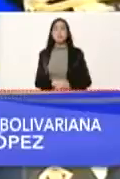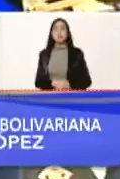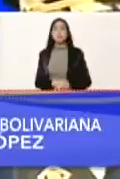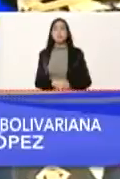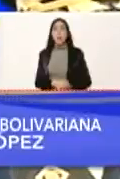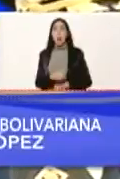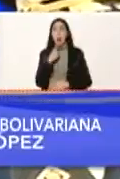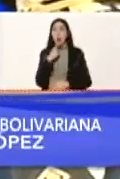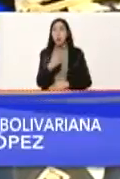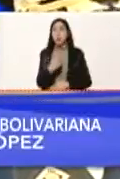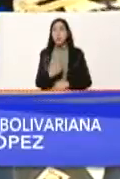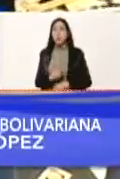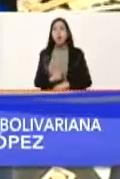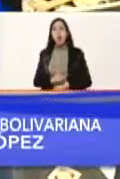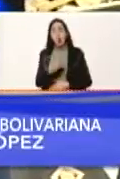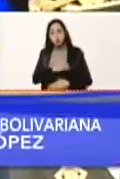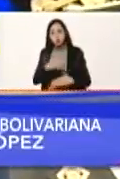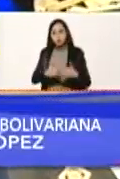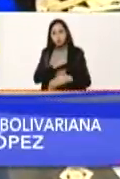le decía en privado